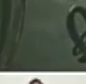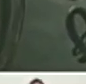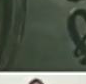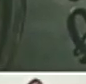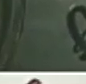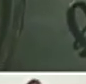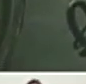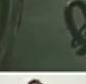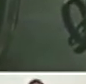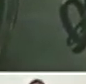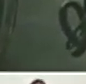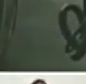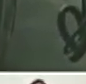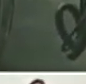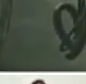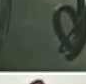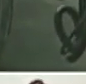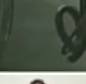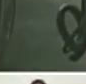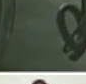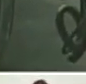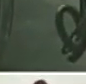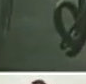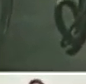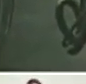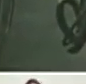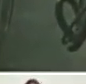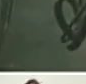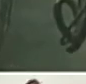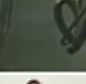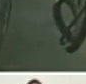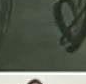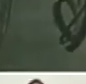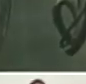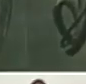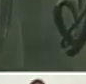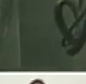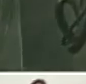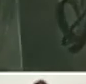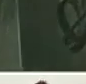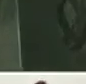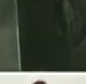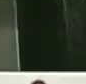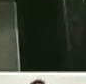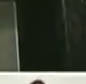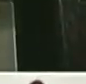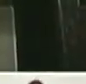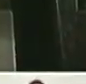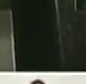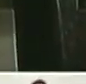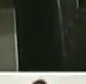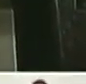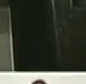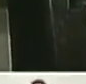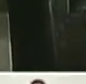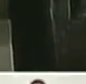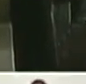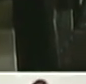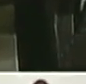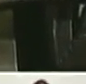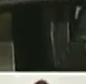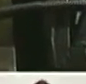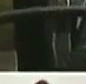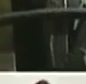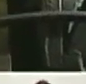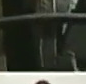evaluación completa de este elemento, hace los cambios de los elementos y aparte de eso garantiza la seguridad del bogie. ¿Qué